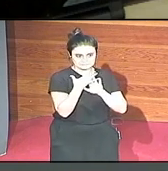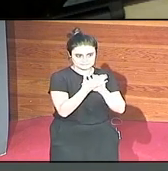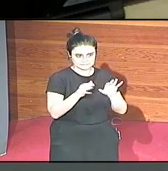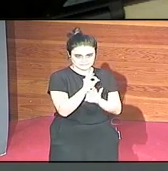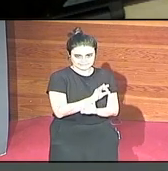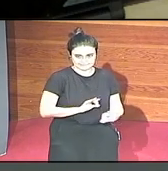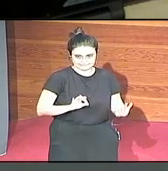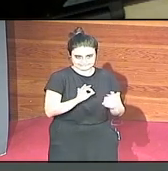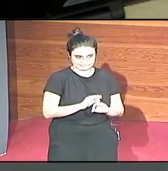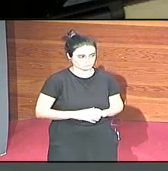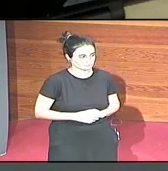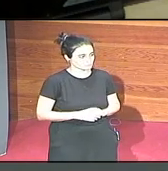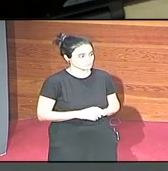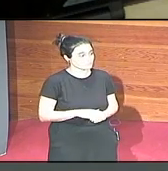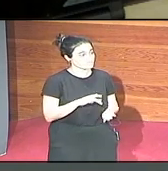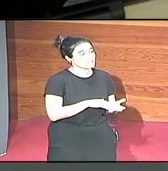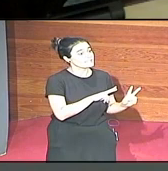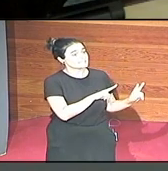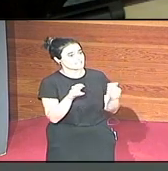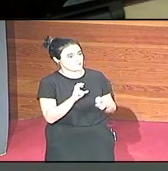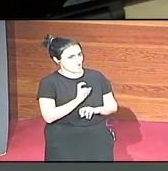Se discutió otro tema que planteamos: